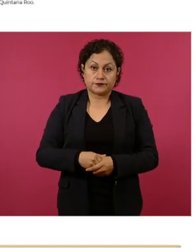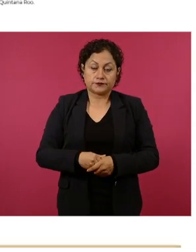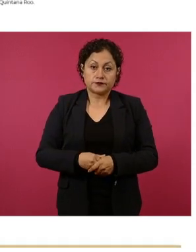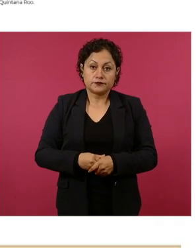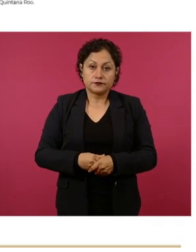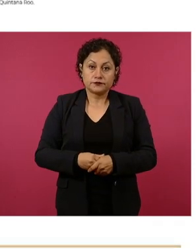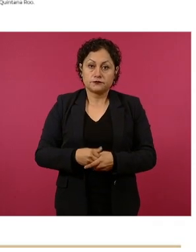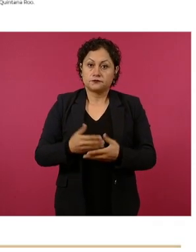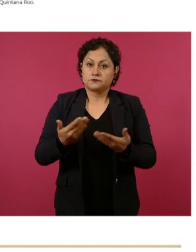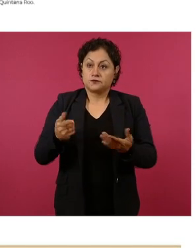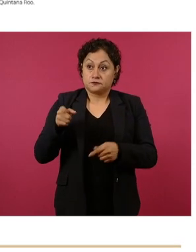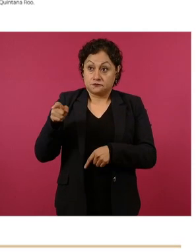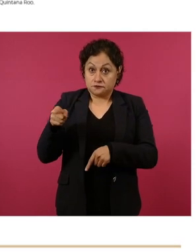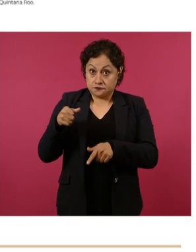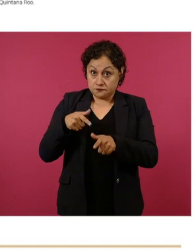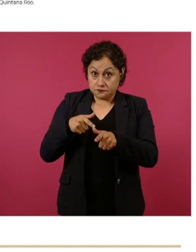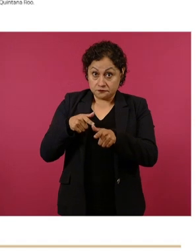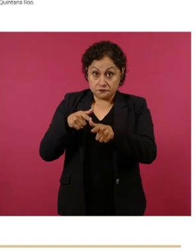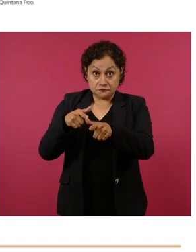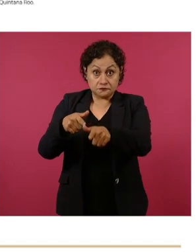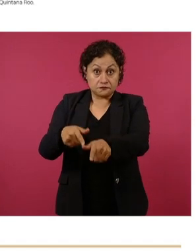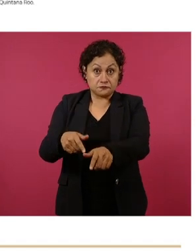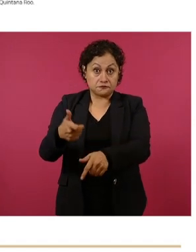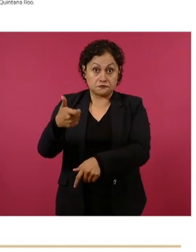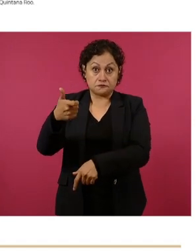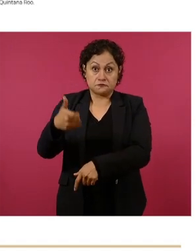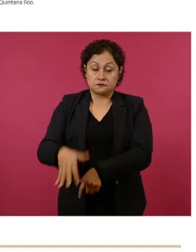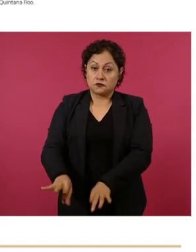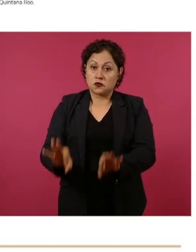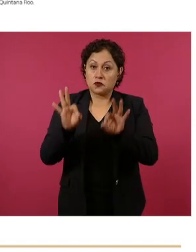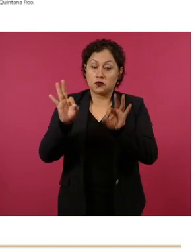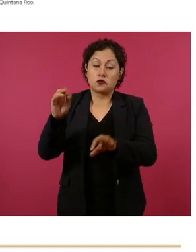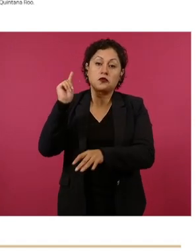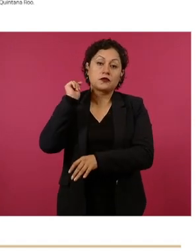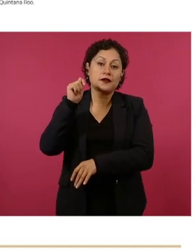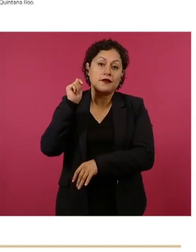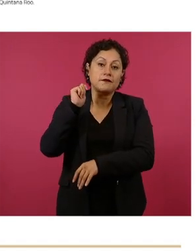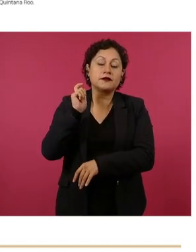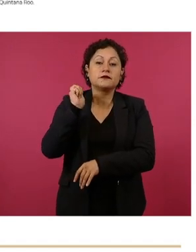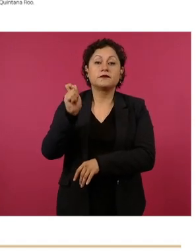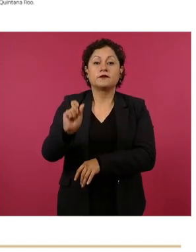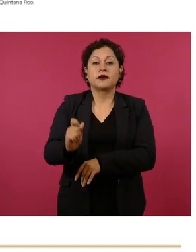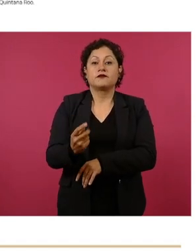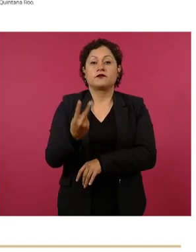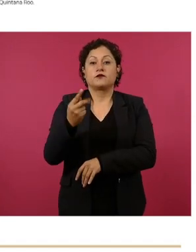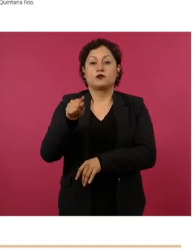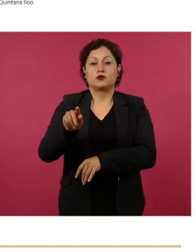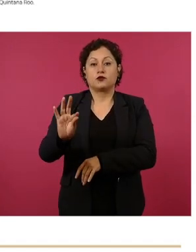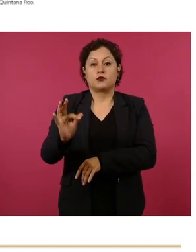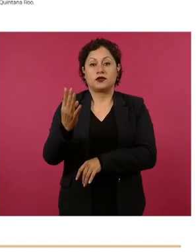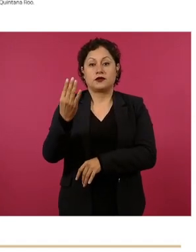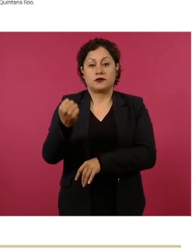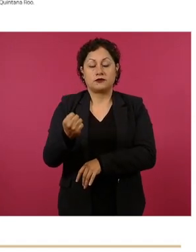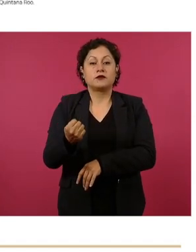Ojalá no tengan final con estos precios. En Teapa, Tabasco, 22 pesos con 49 centavos.